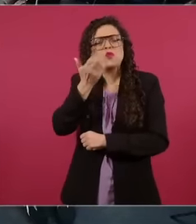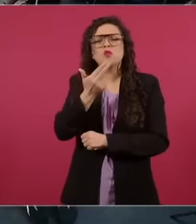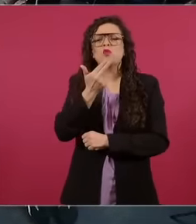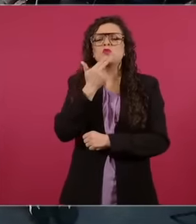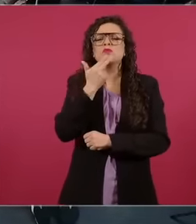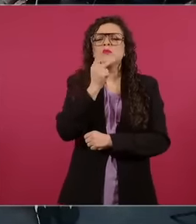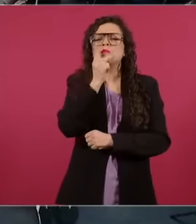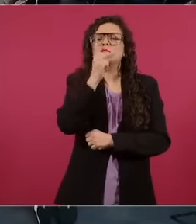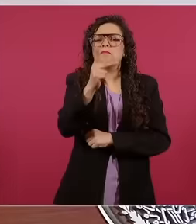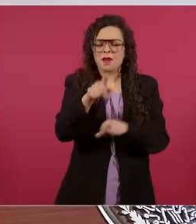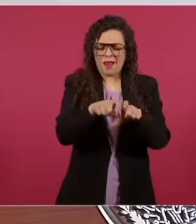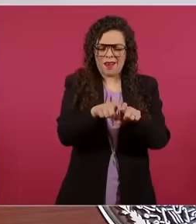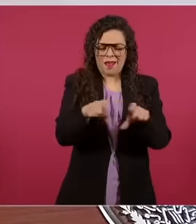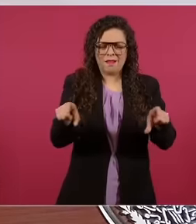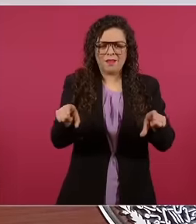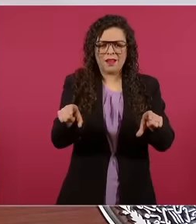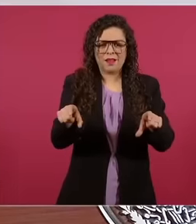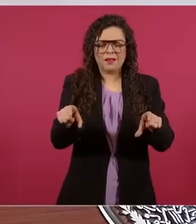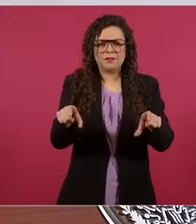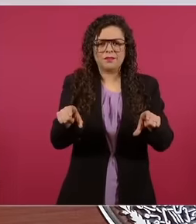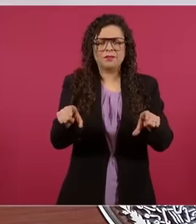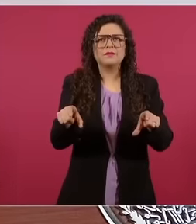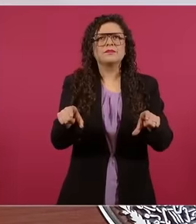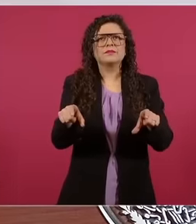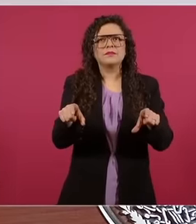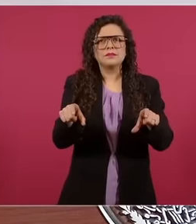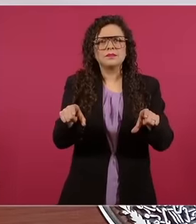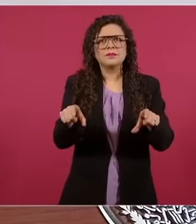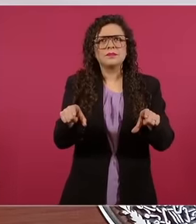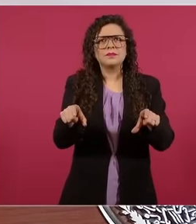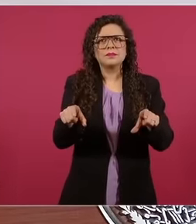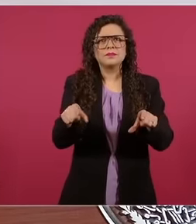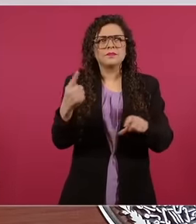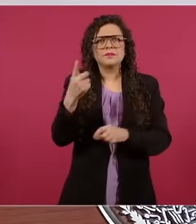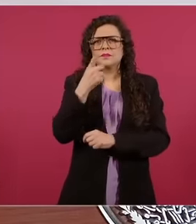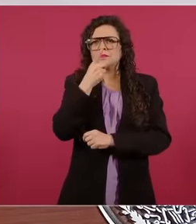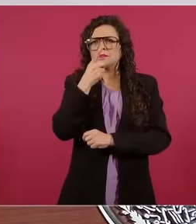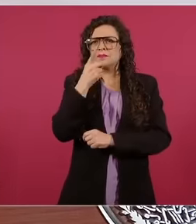que significa que lo que